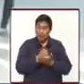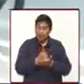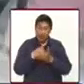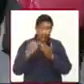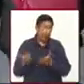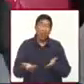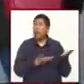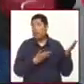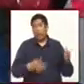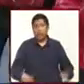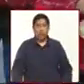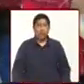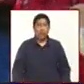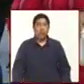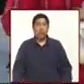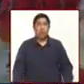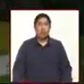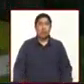entonces le han bajado.